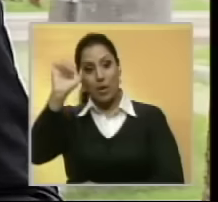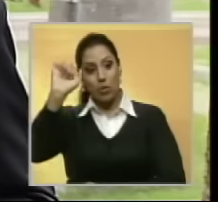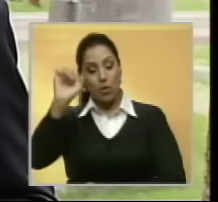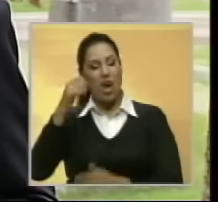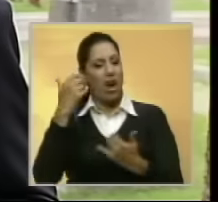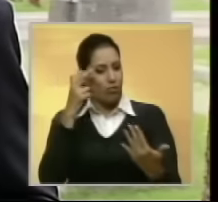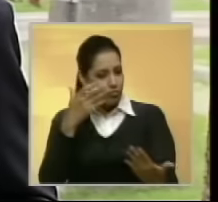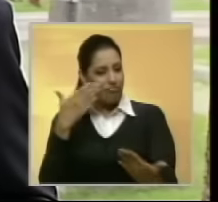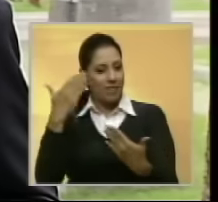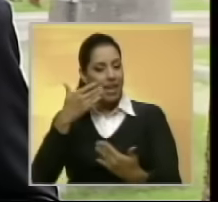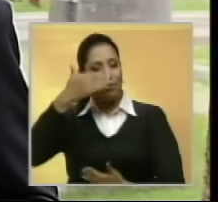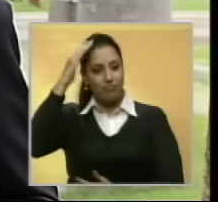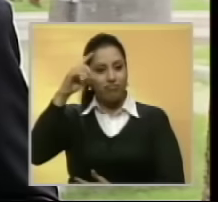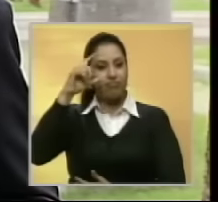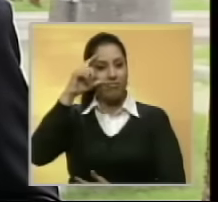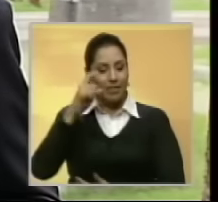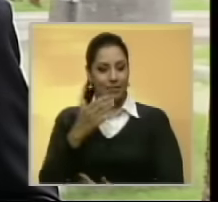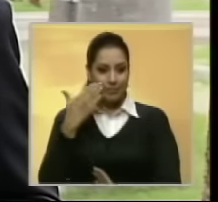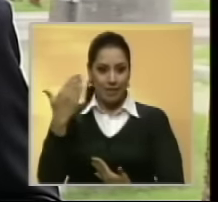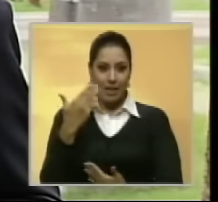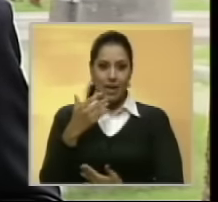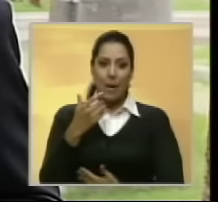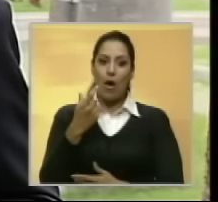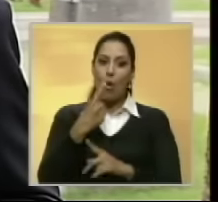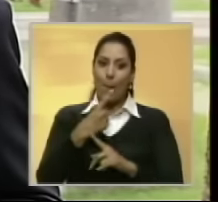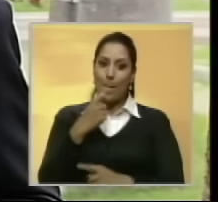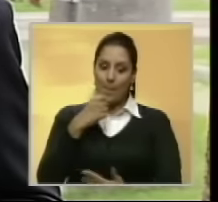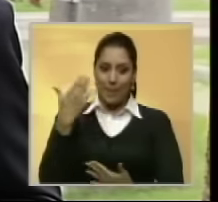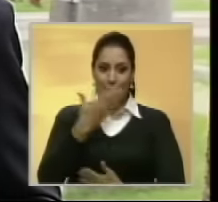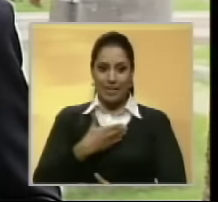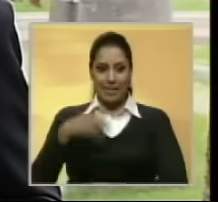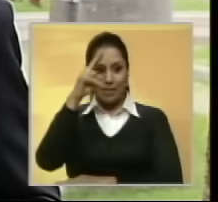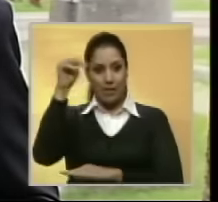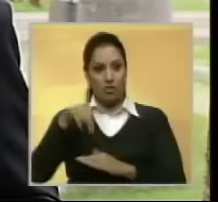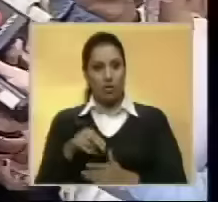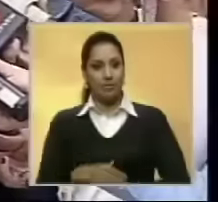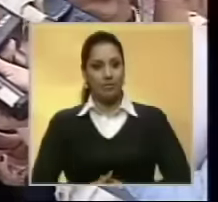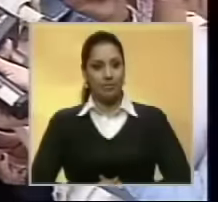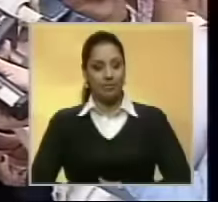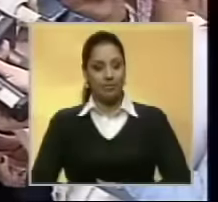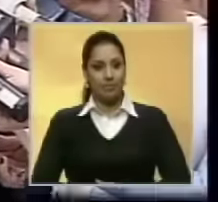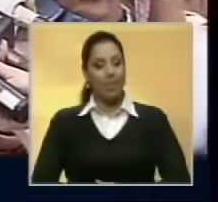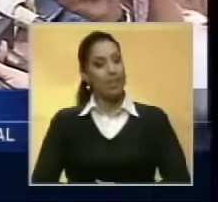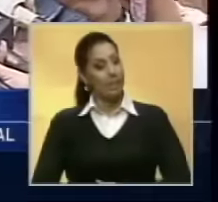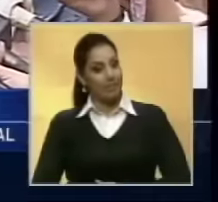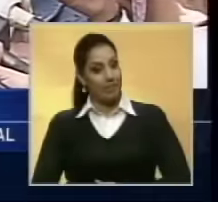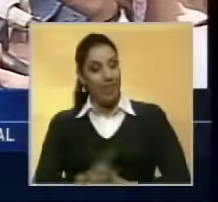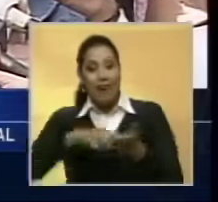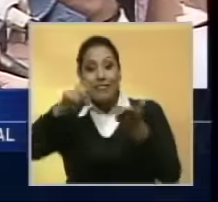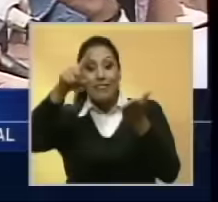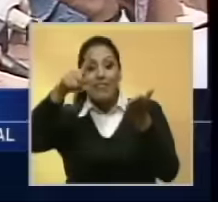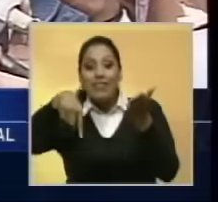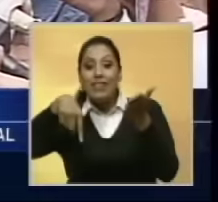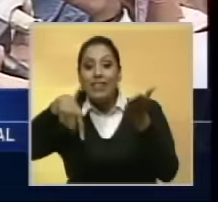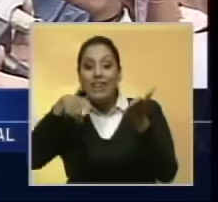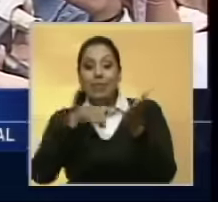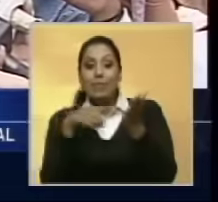fue lo que dijo en relación al tema el diputado Henry Ramos Ayub. Las firmas que